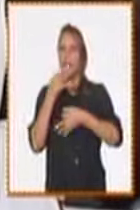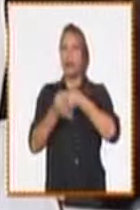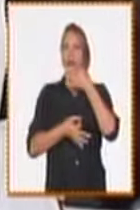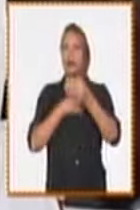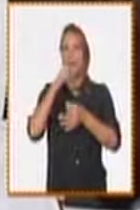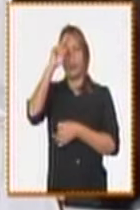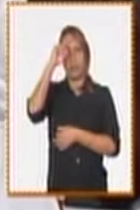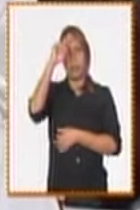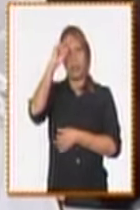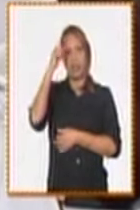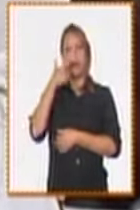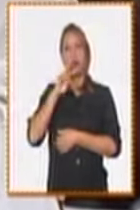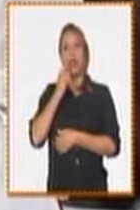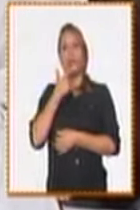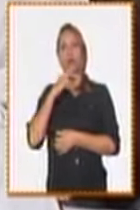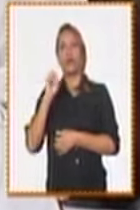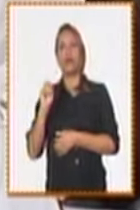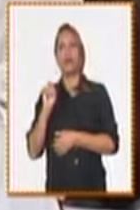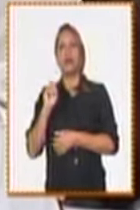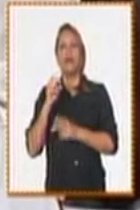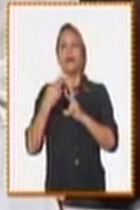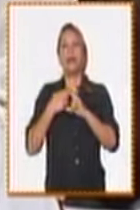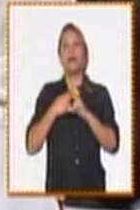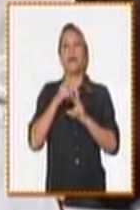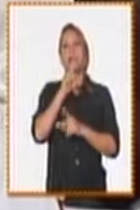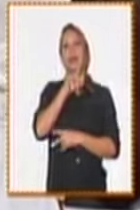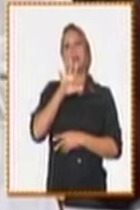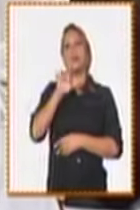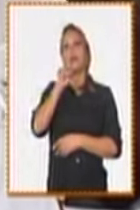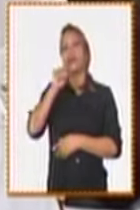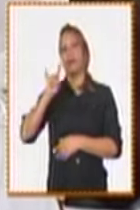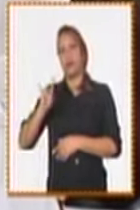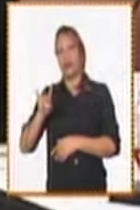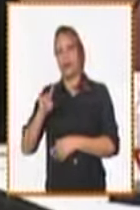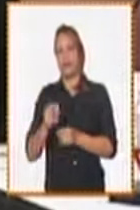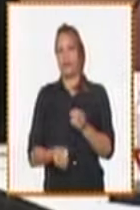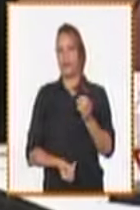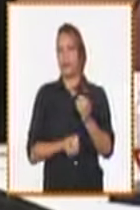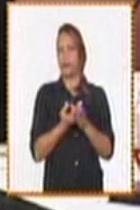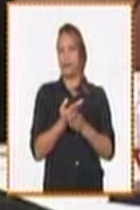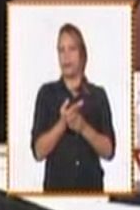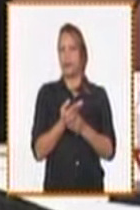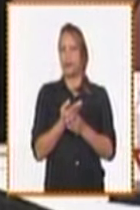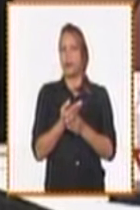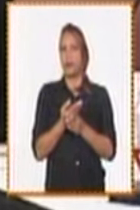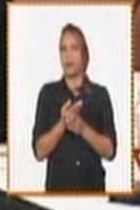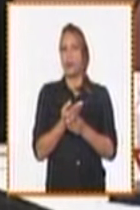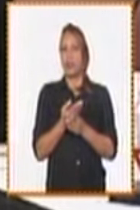Salvador del Bayamo es de 1519. Pero muchas veces nos centramos en el hecho